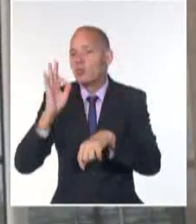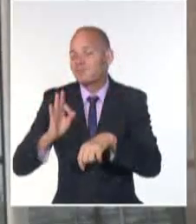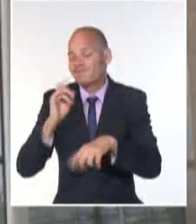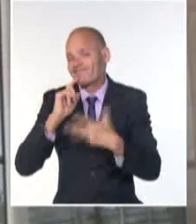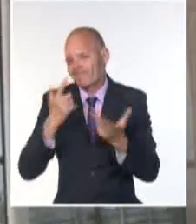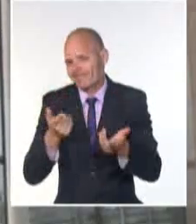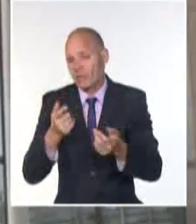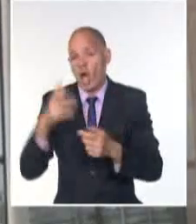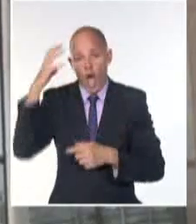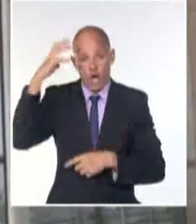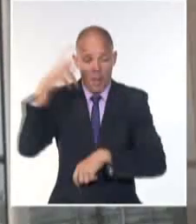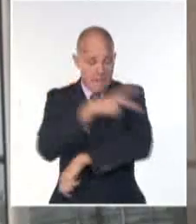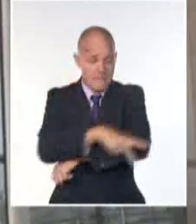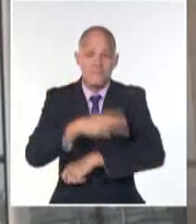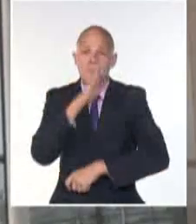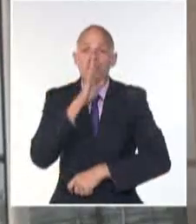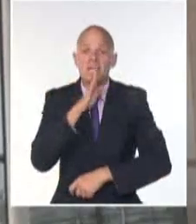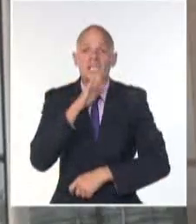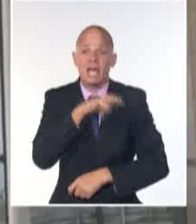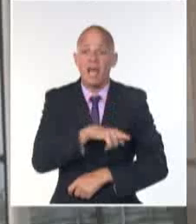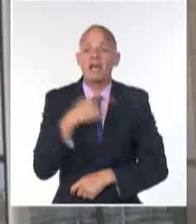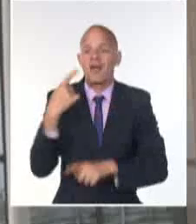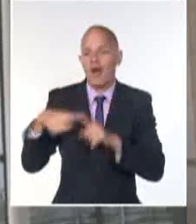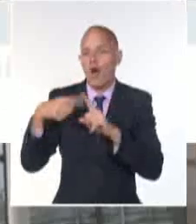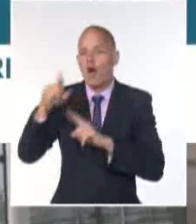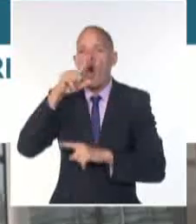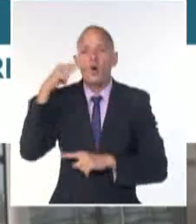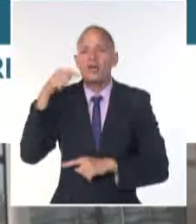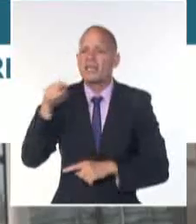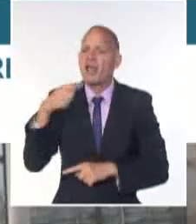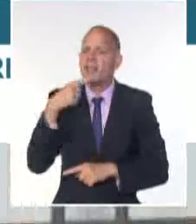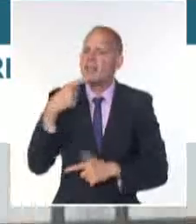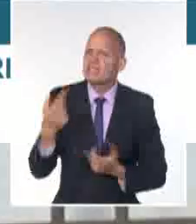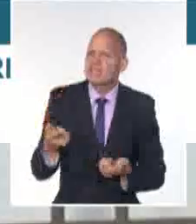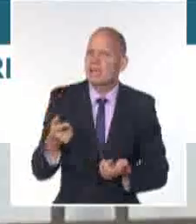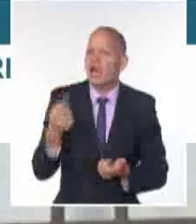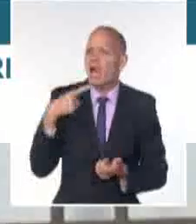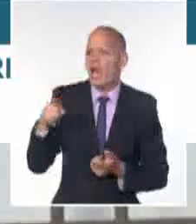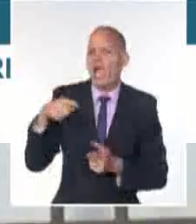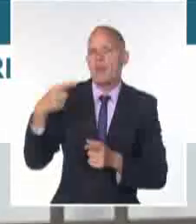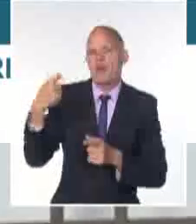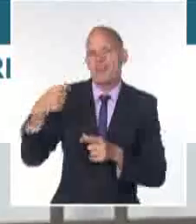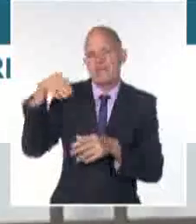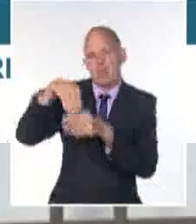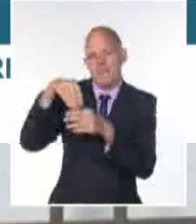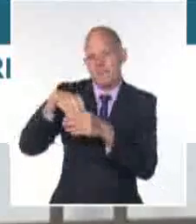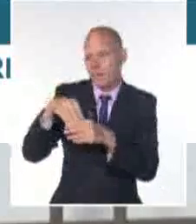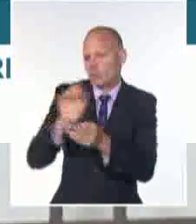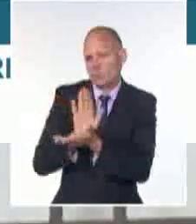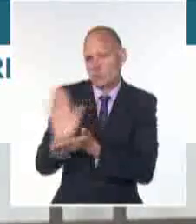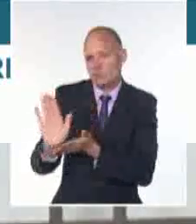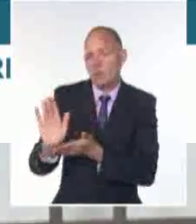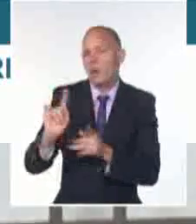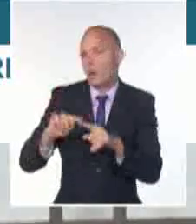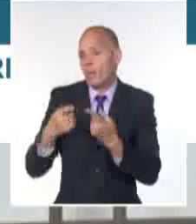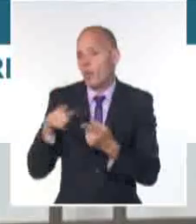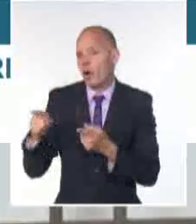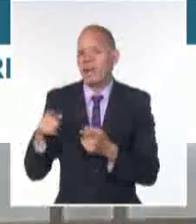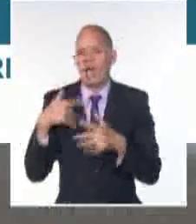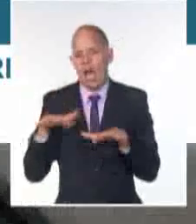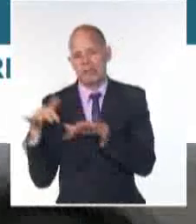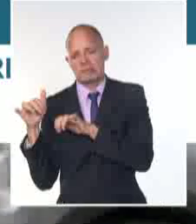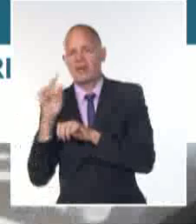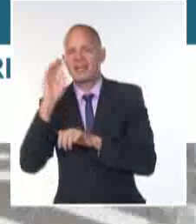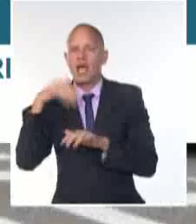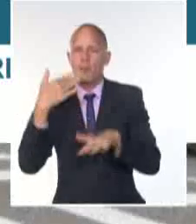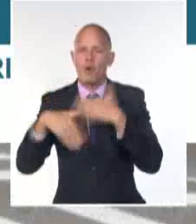posibilidad de dejar a Hungría sin derecho a voto en el bloque por su posición respecto al conflicto entre Moscú y kiev el punto de discordia son las